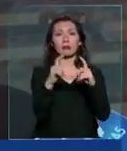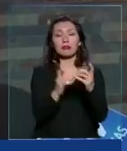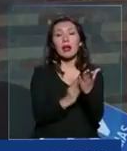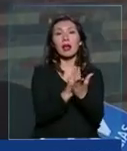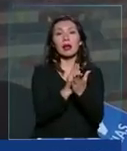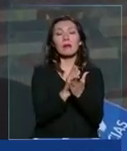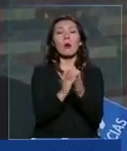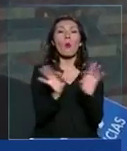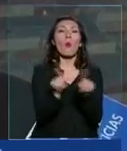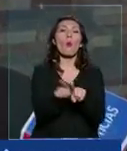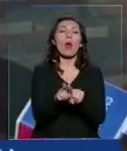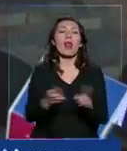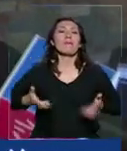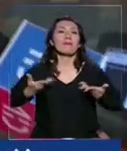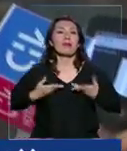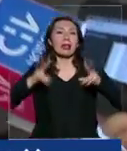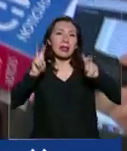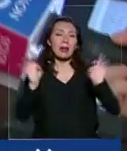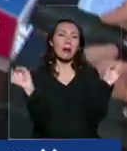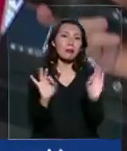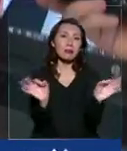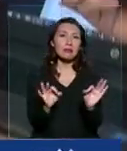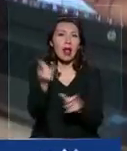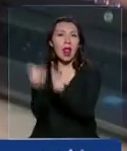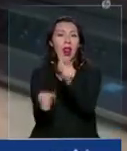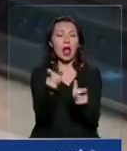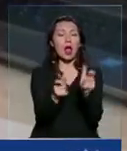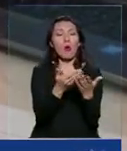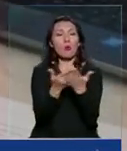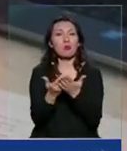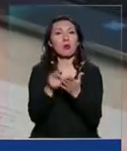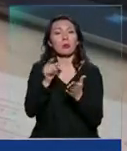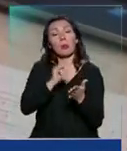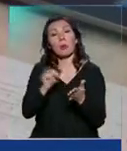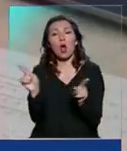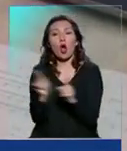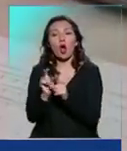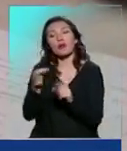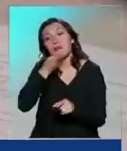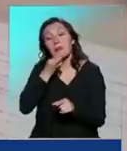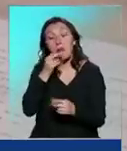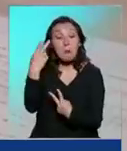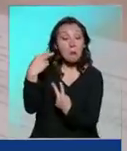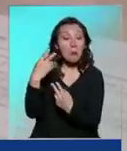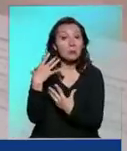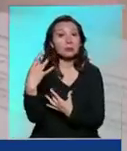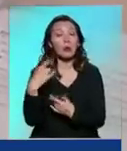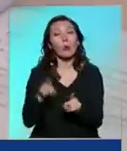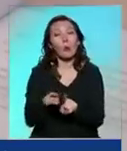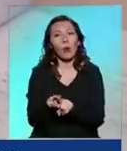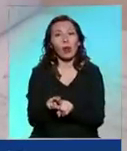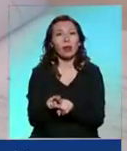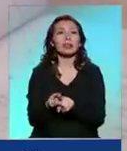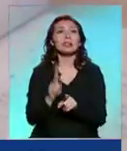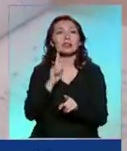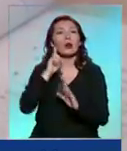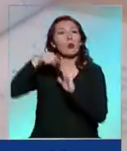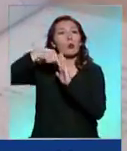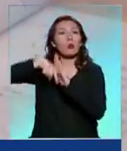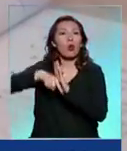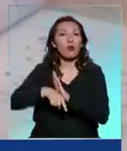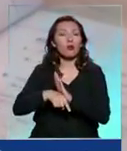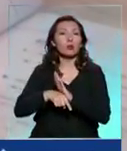activación del contenido de los alumnos, una pequeña introducción atractiva para ellos. En este caso hay la